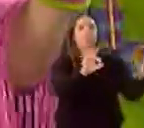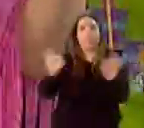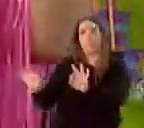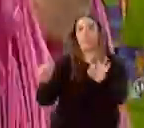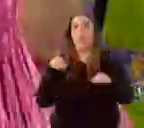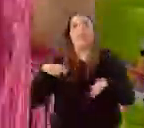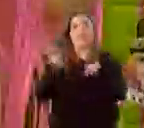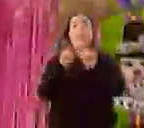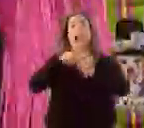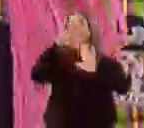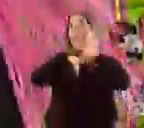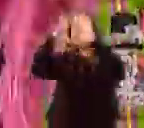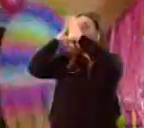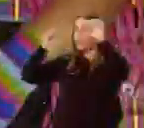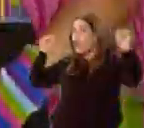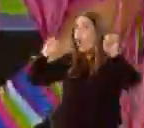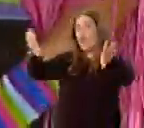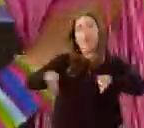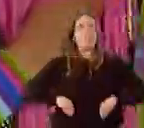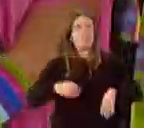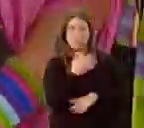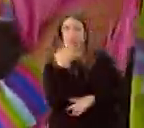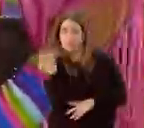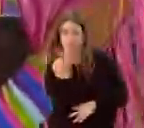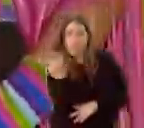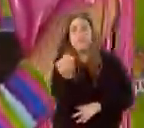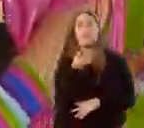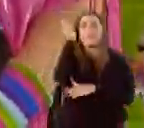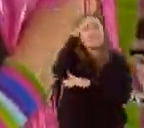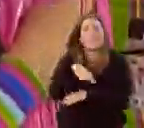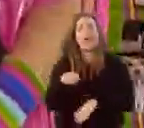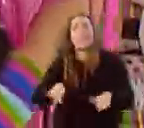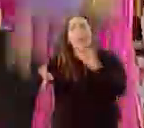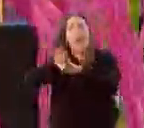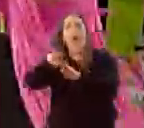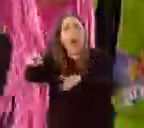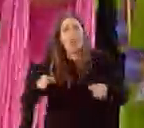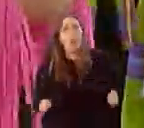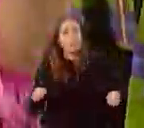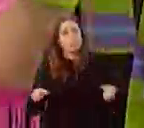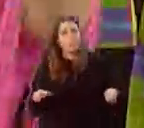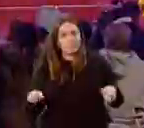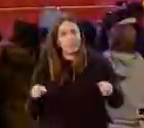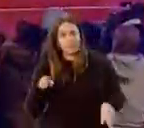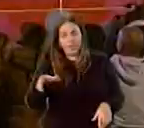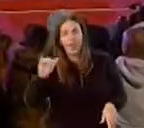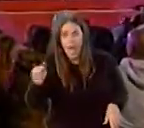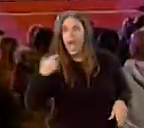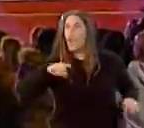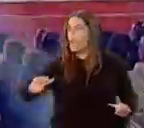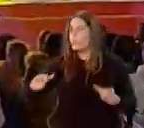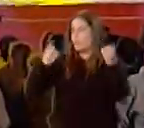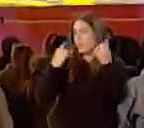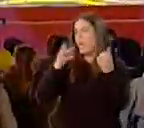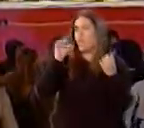protocolo que seguro que aceptamos a este lado los de movilidad reducida el dinero estamos que siempre